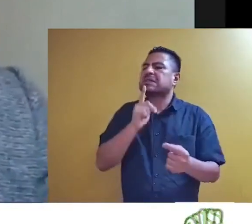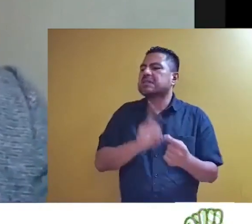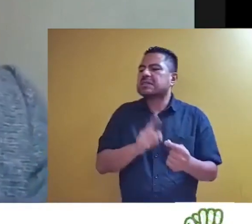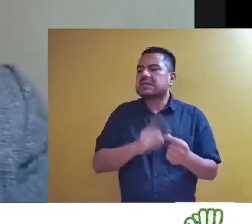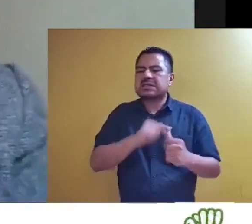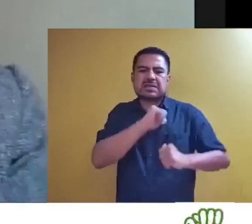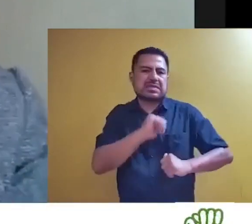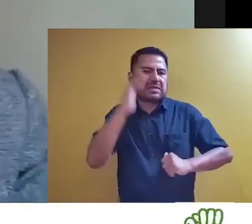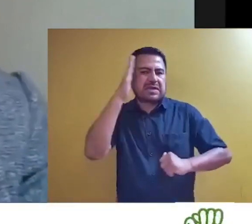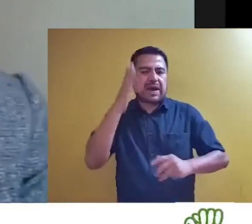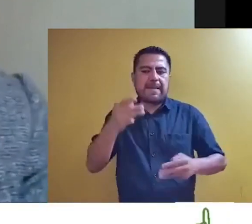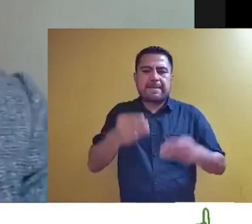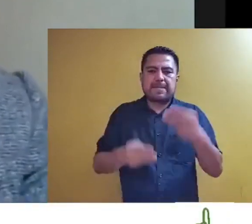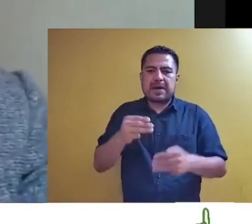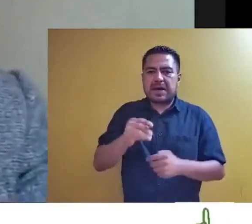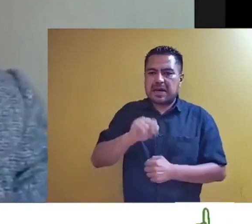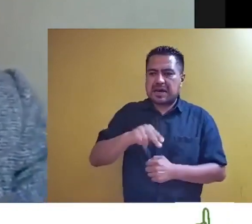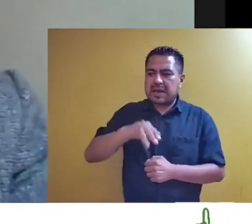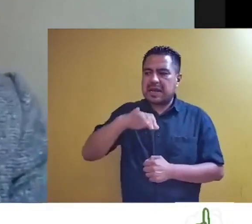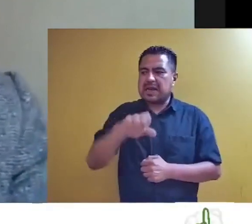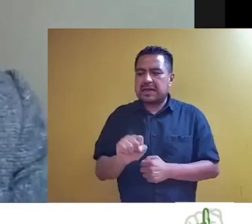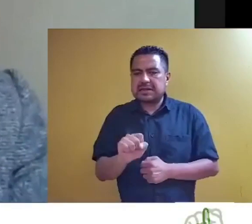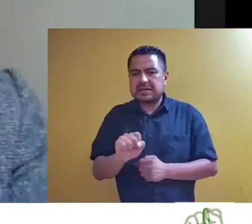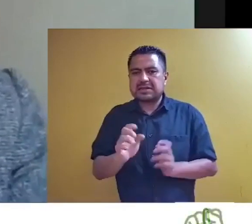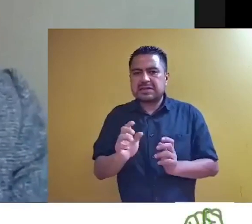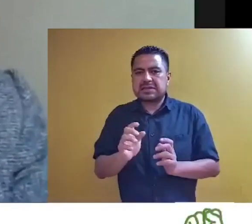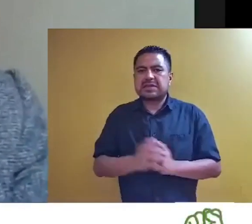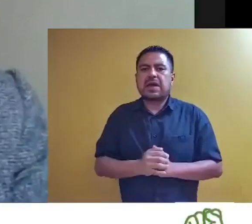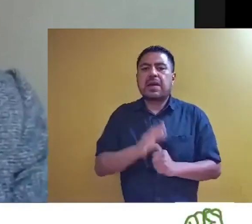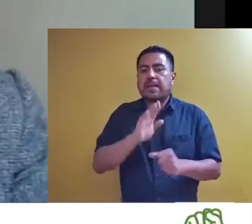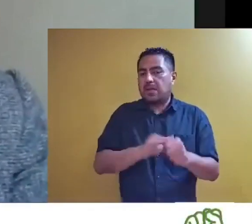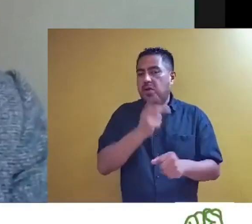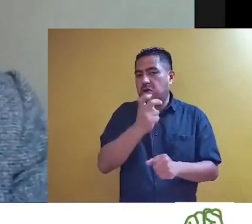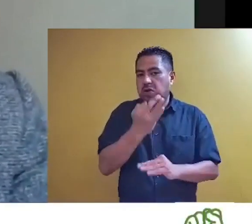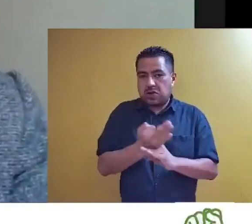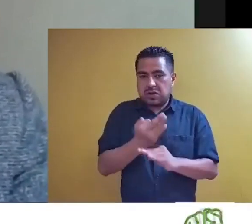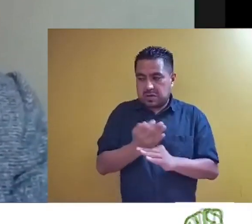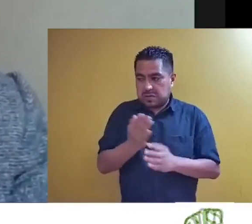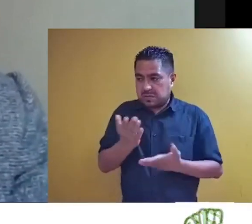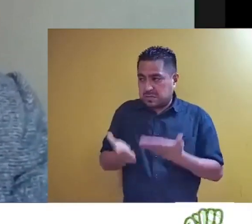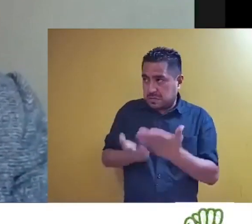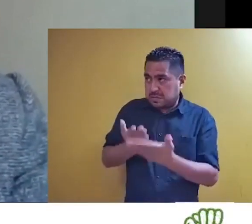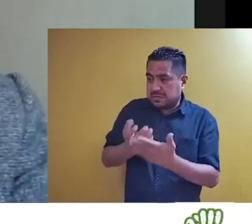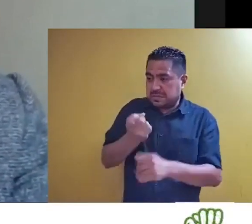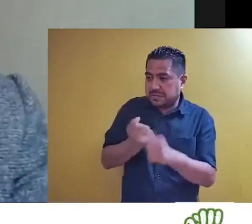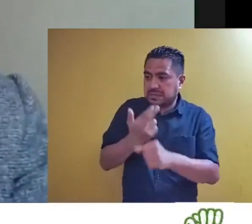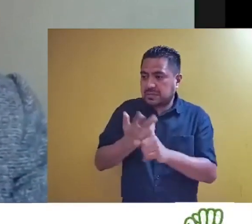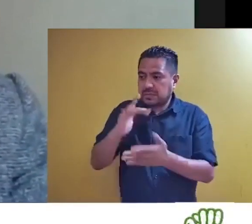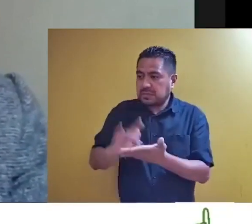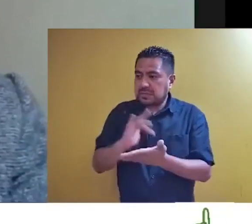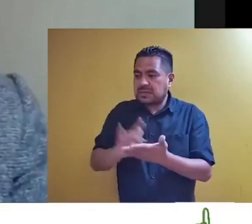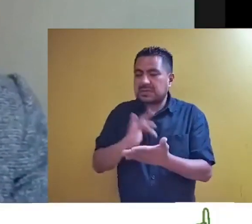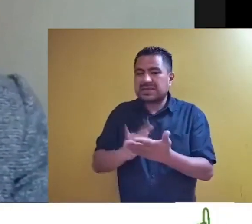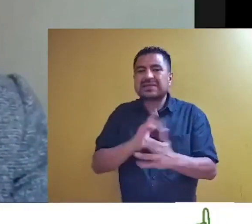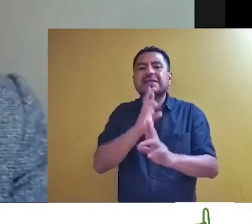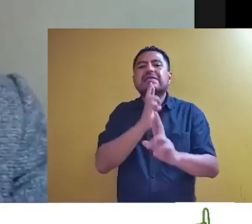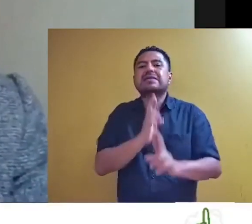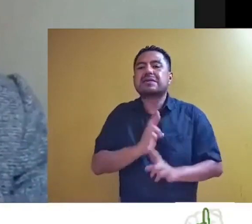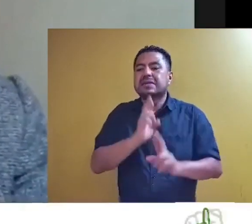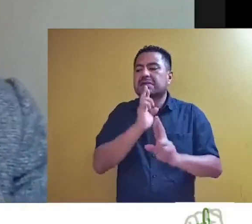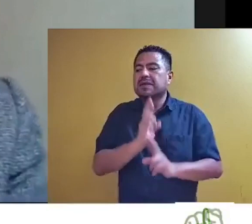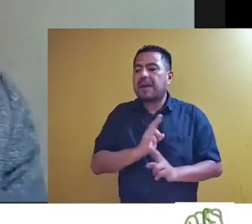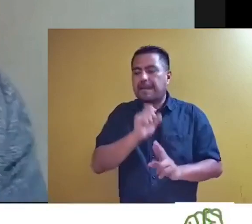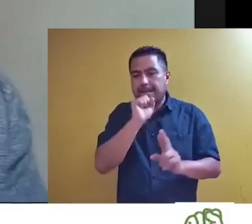a cargo del magistrado José Inés Betancur Salgado. Por lo tanto, le solicito, secretario, nos apoye con la cuenta y los resolutivos